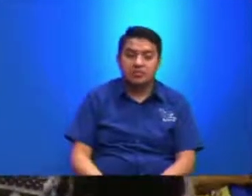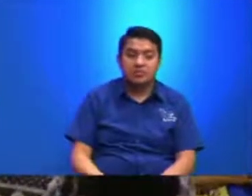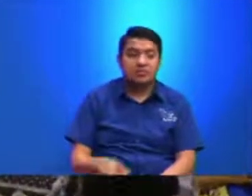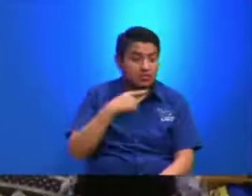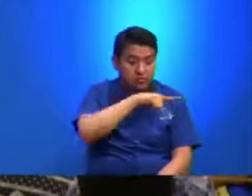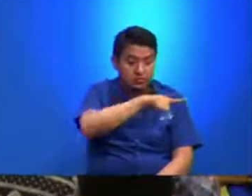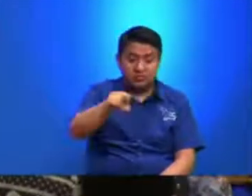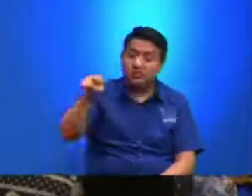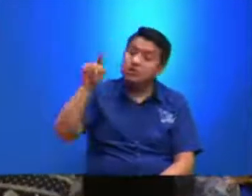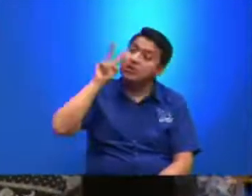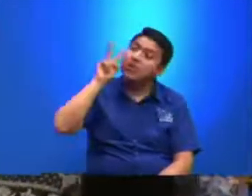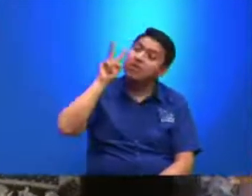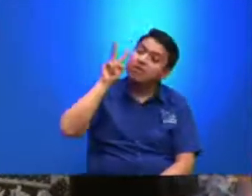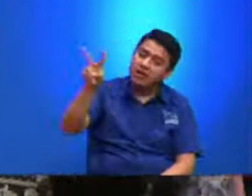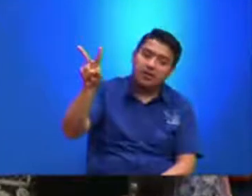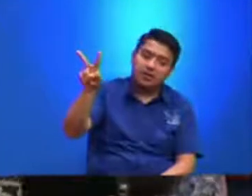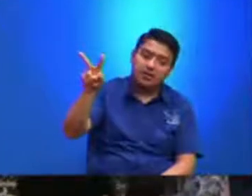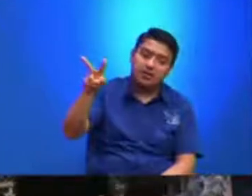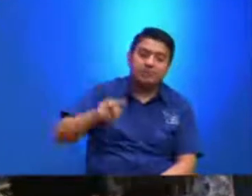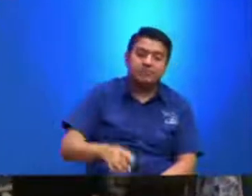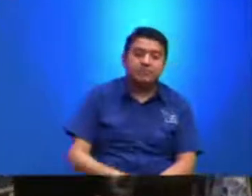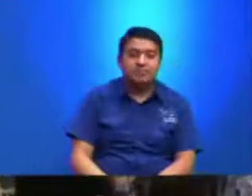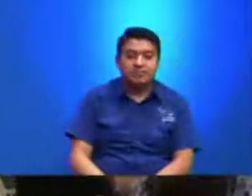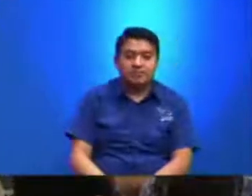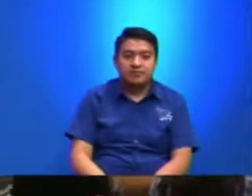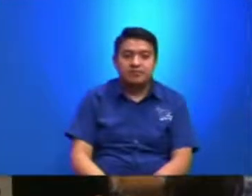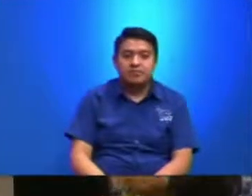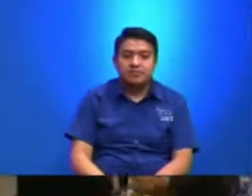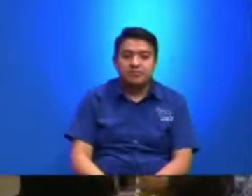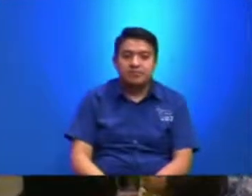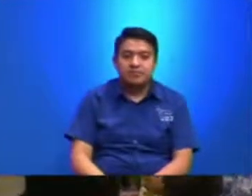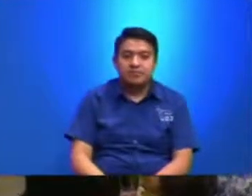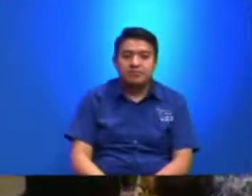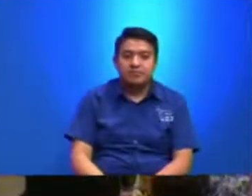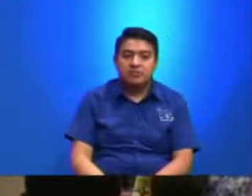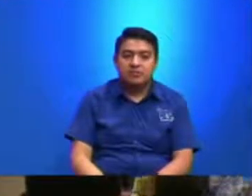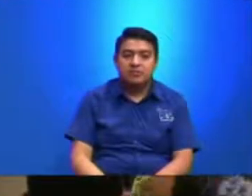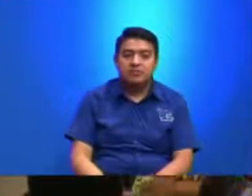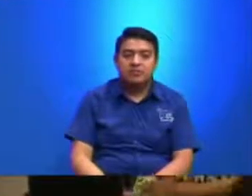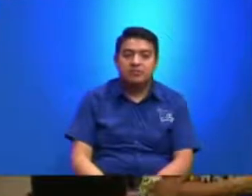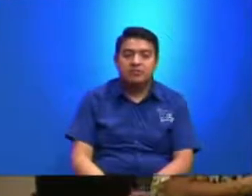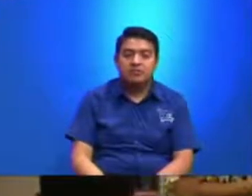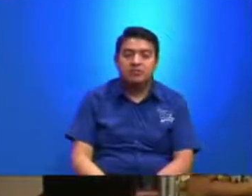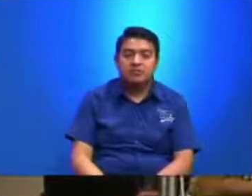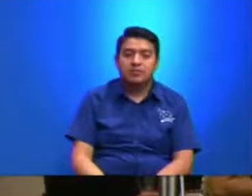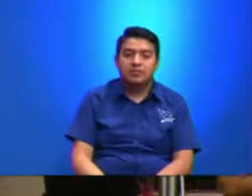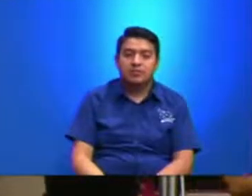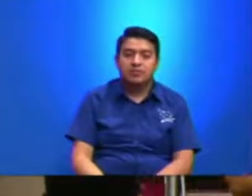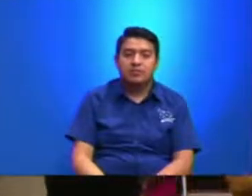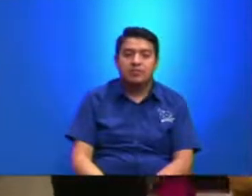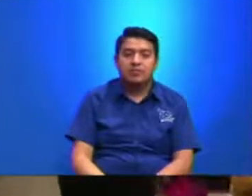Ya lo verás y testificarás de esto también. En nombre de Jesús. Sí, hermano. Gloria a Dios.